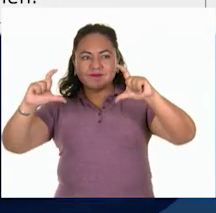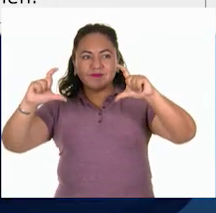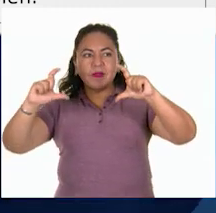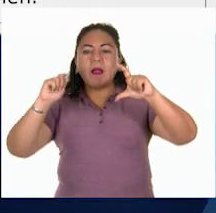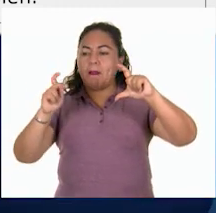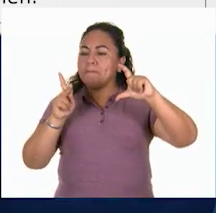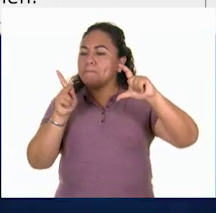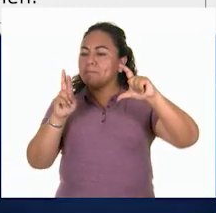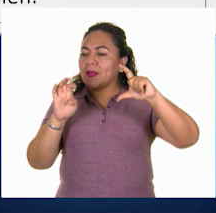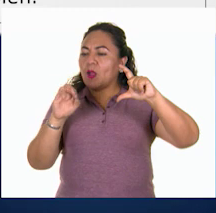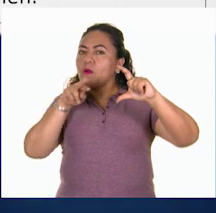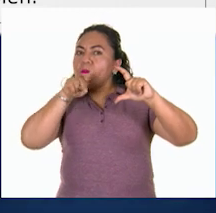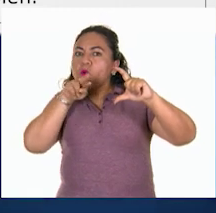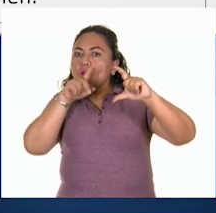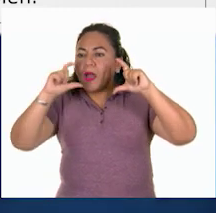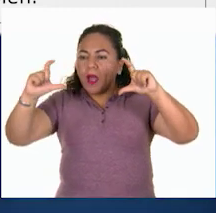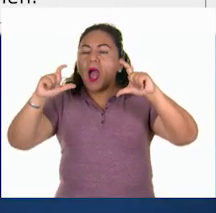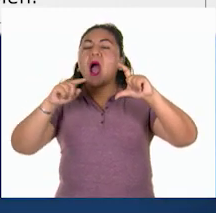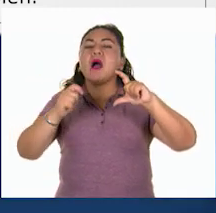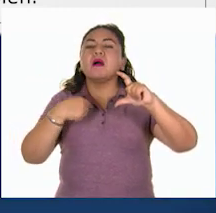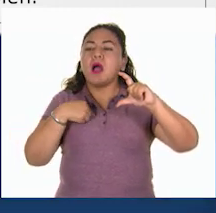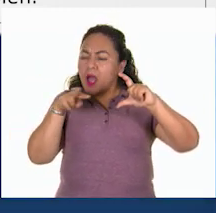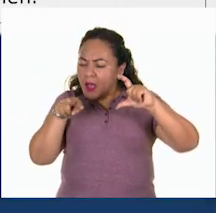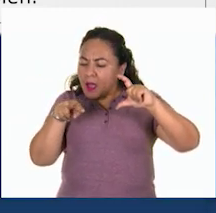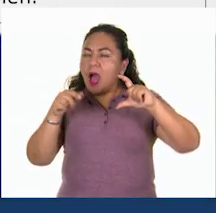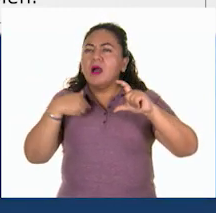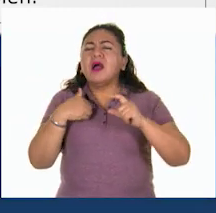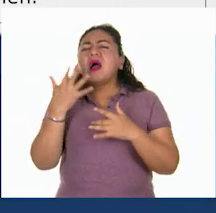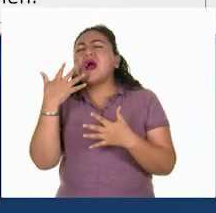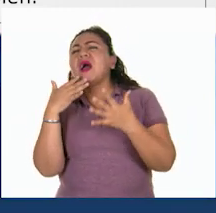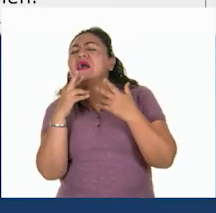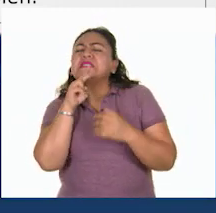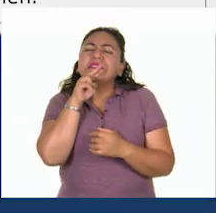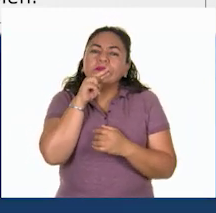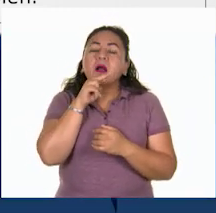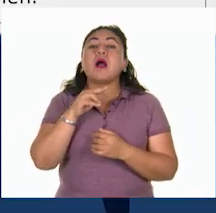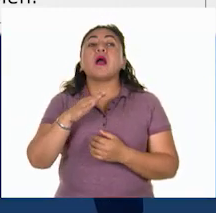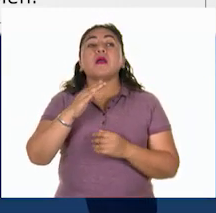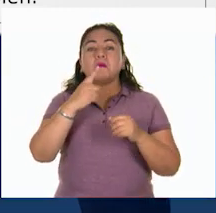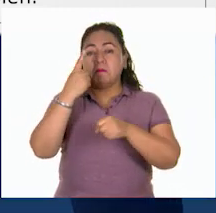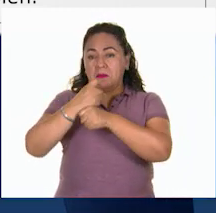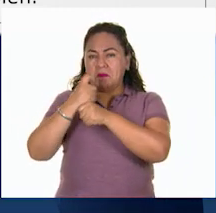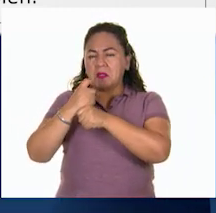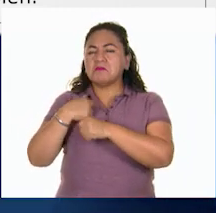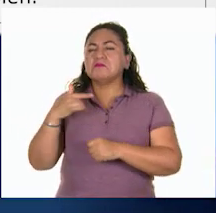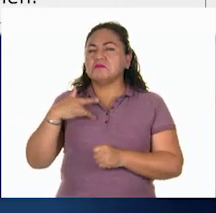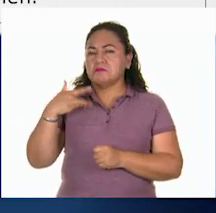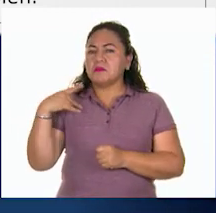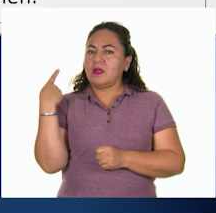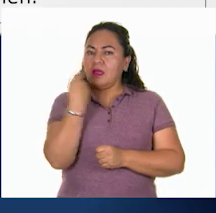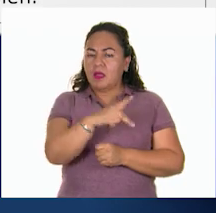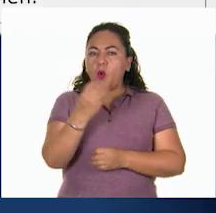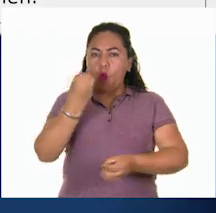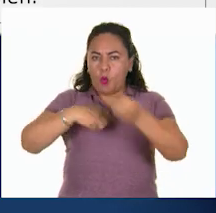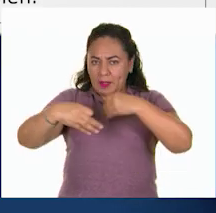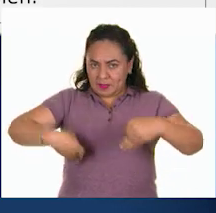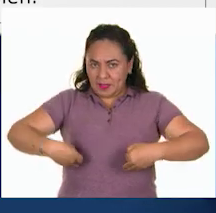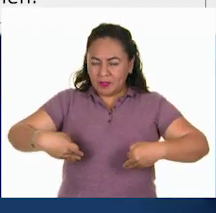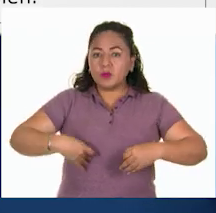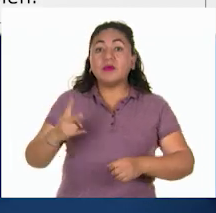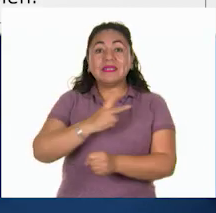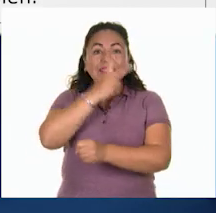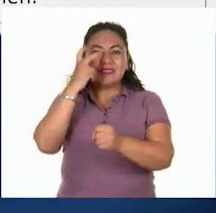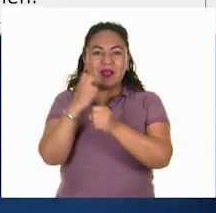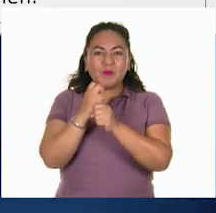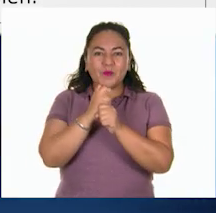2 explica entre guiones qué dice cada quien. Así que el primero sería un diálogo de obra de teatro y el